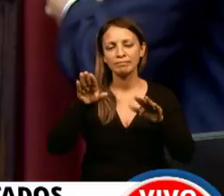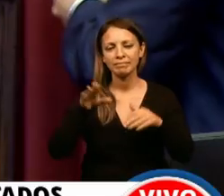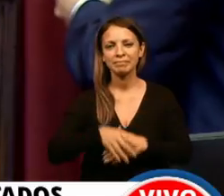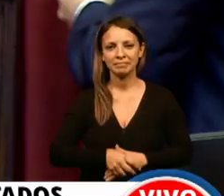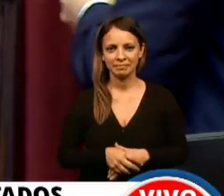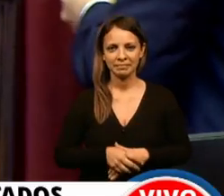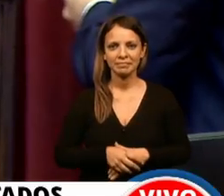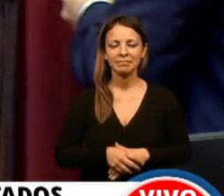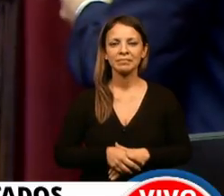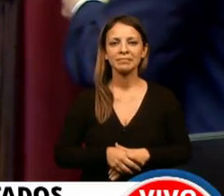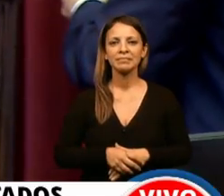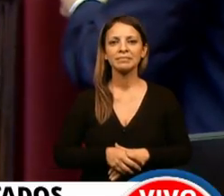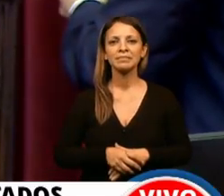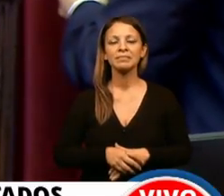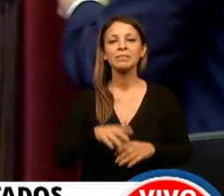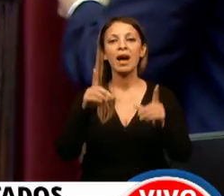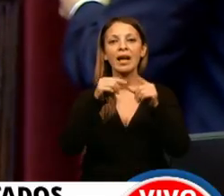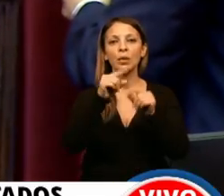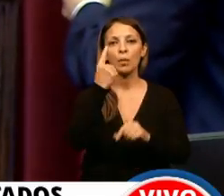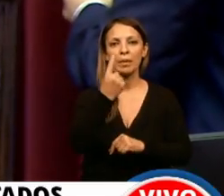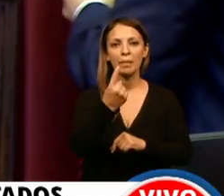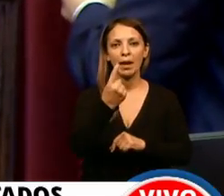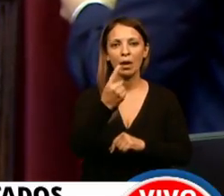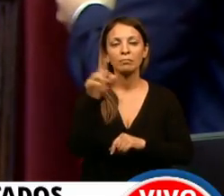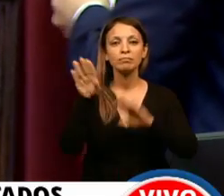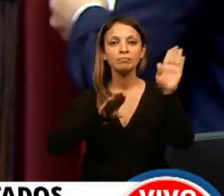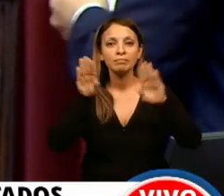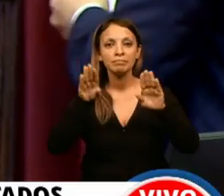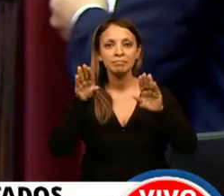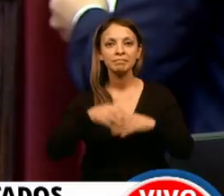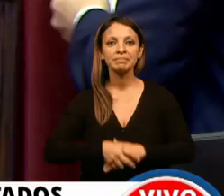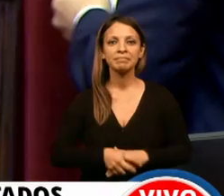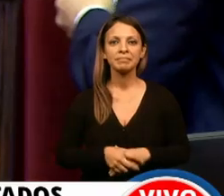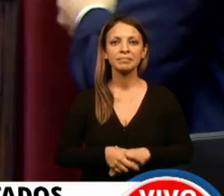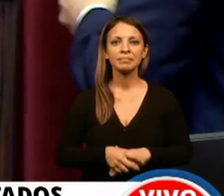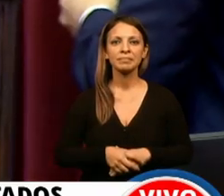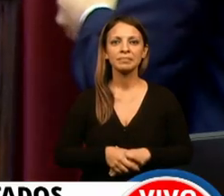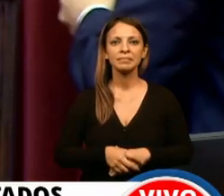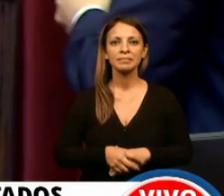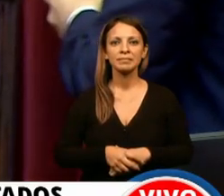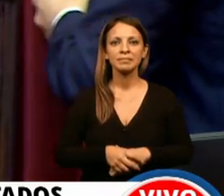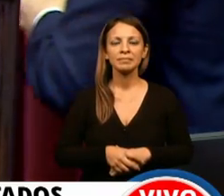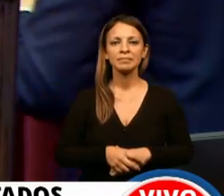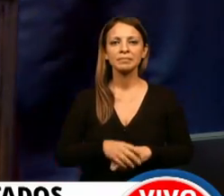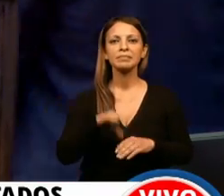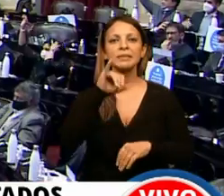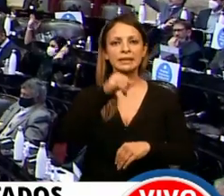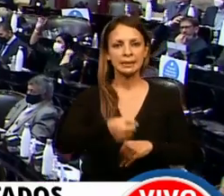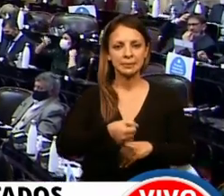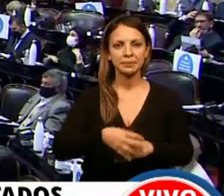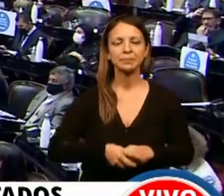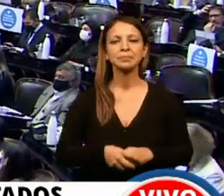así que artículo primero sírvase marcar su voto resulta